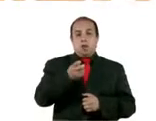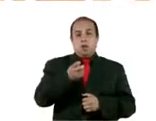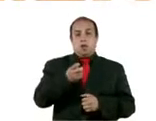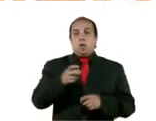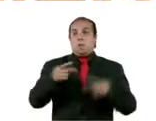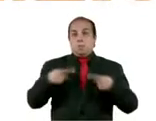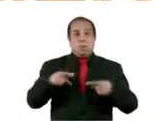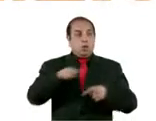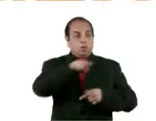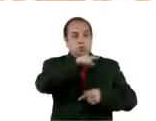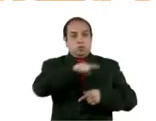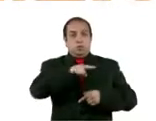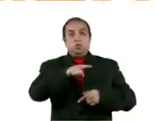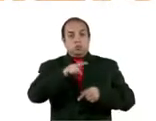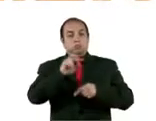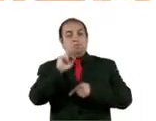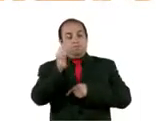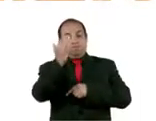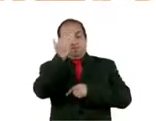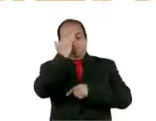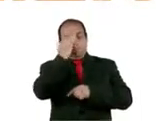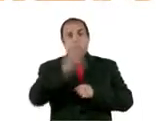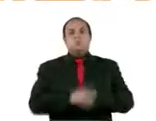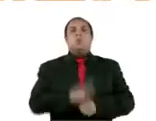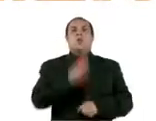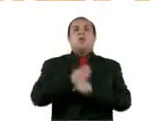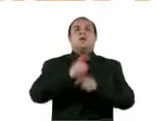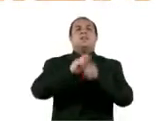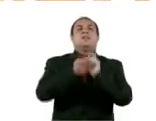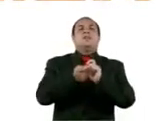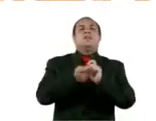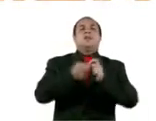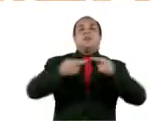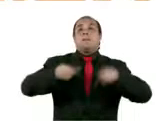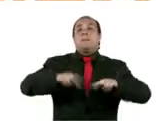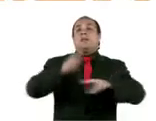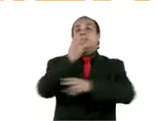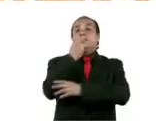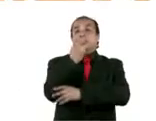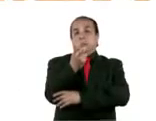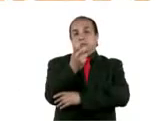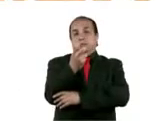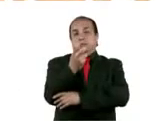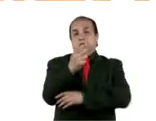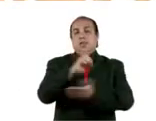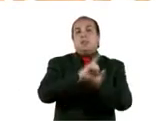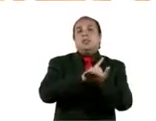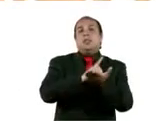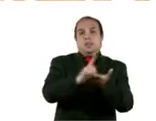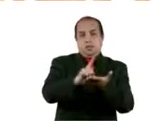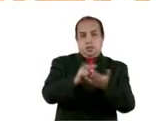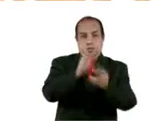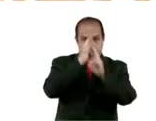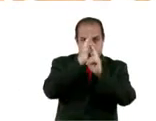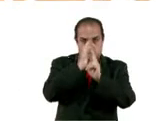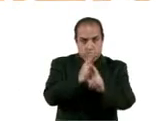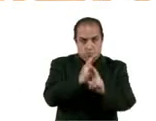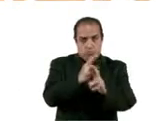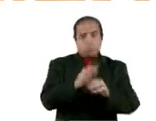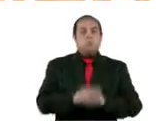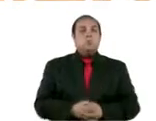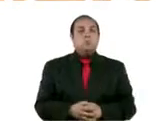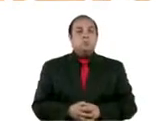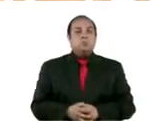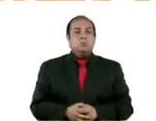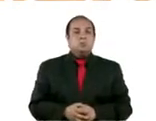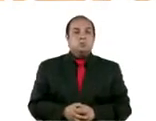ciudadanía. La cuarta transformación representa justamente esto, derechos. Y al